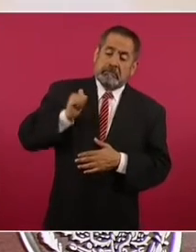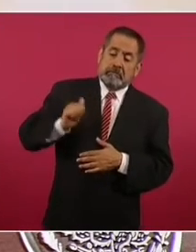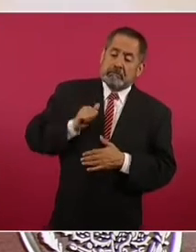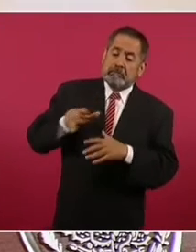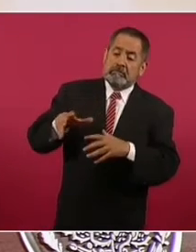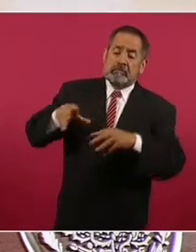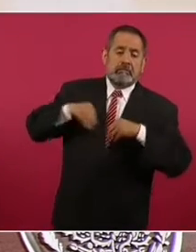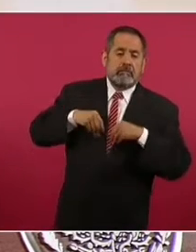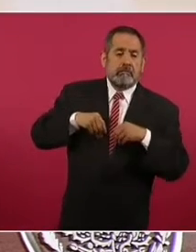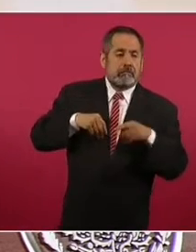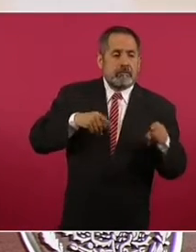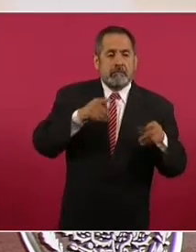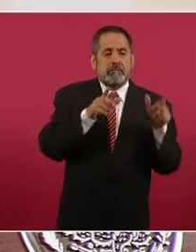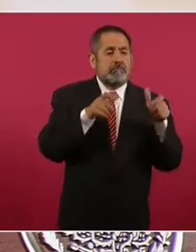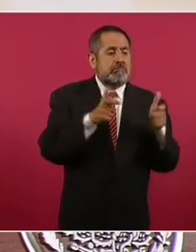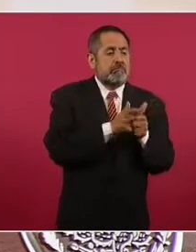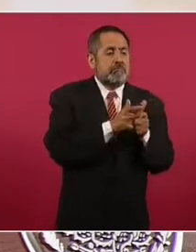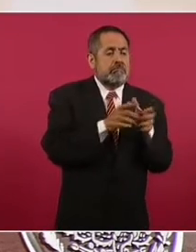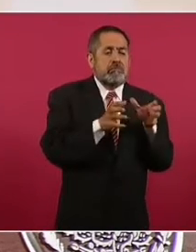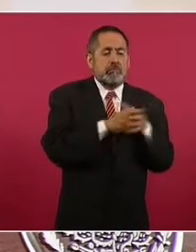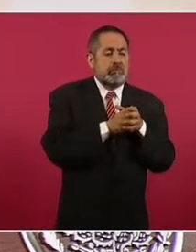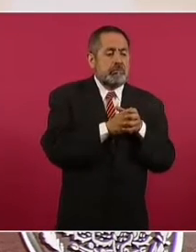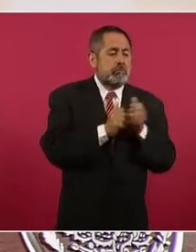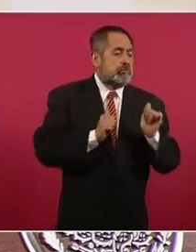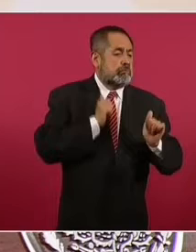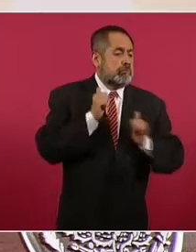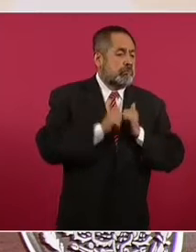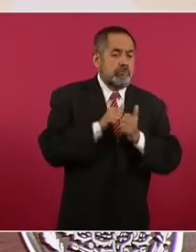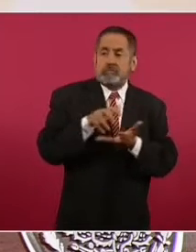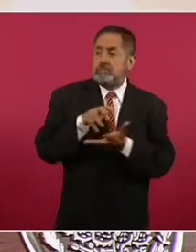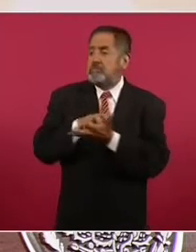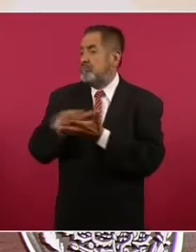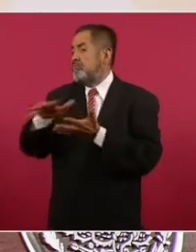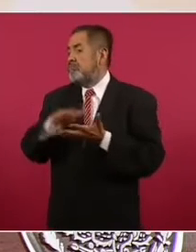benefició a minorías,